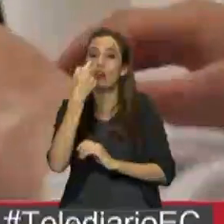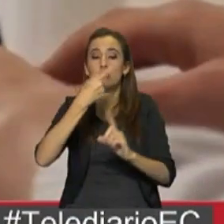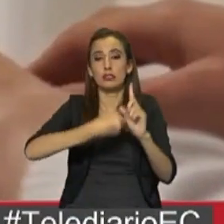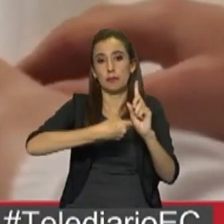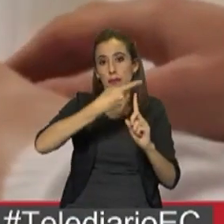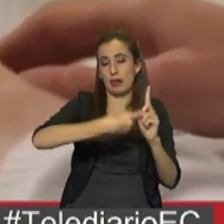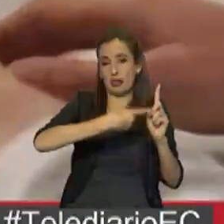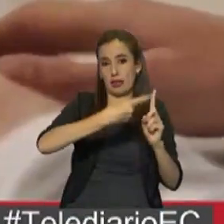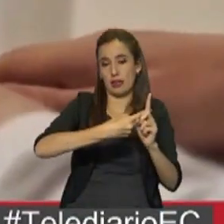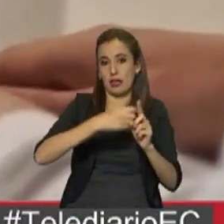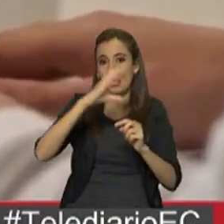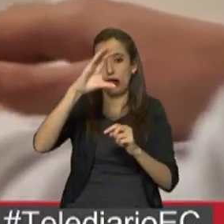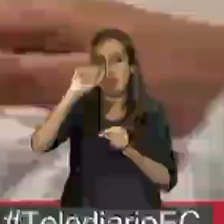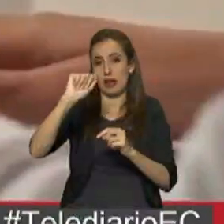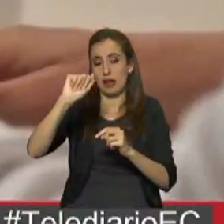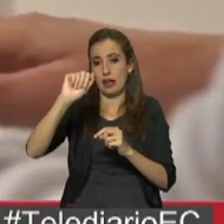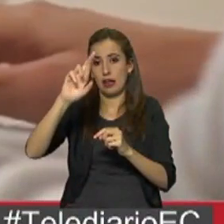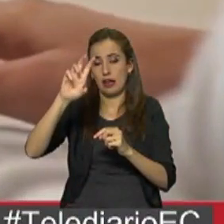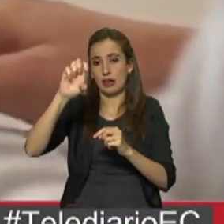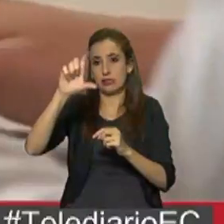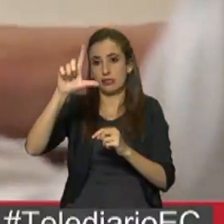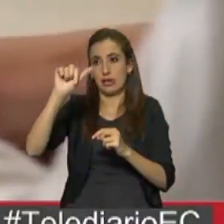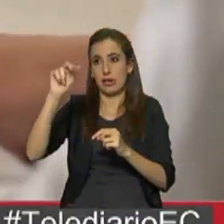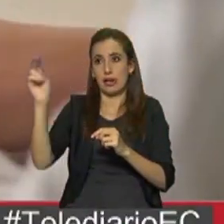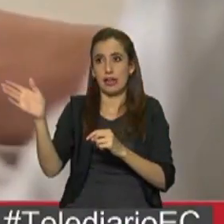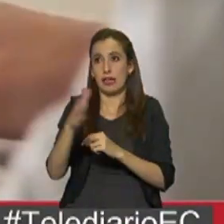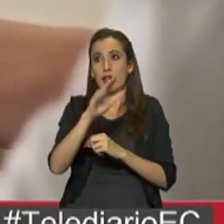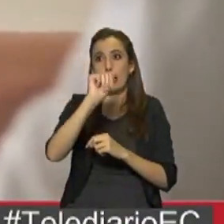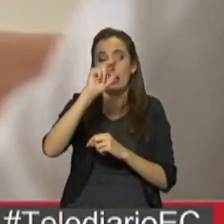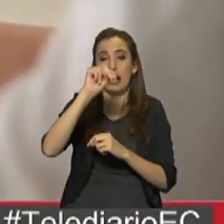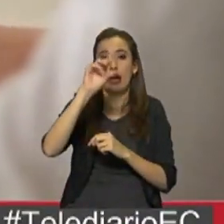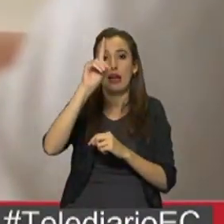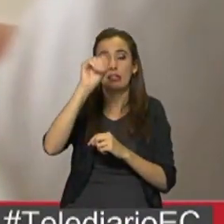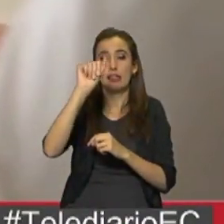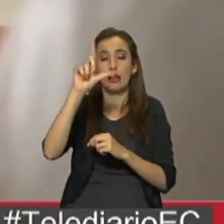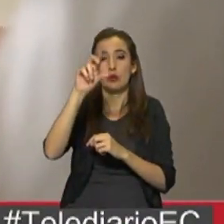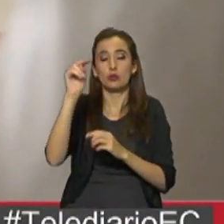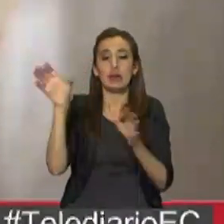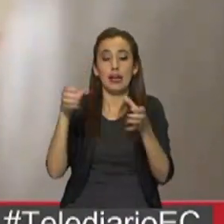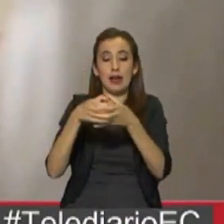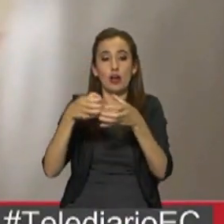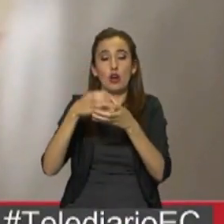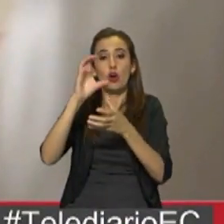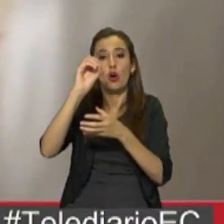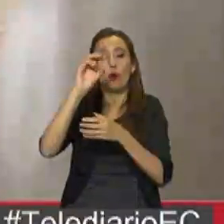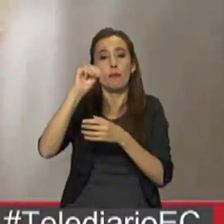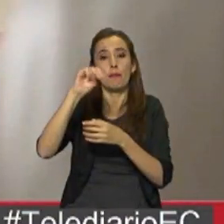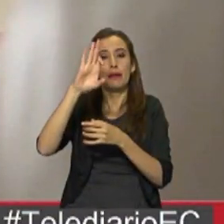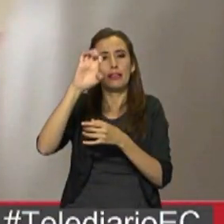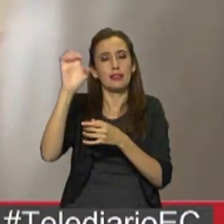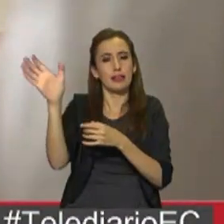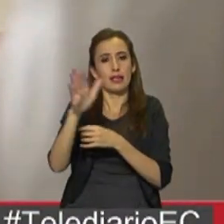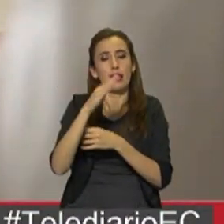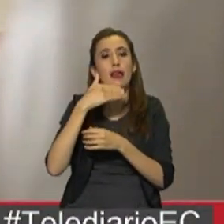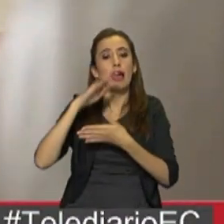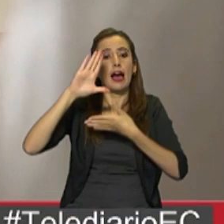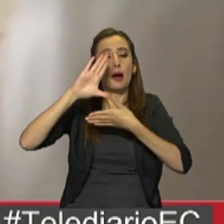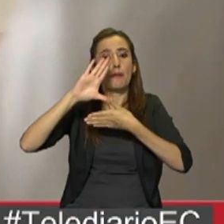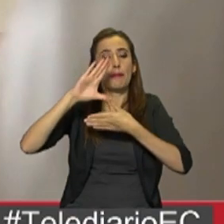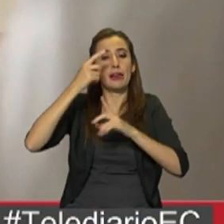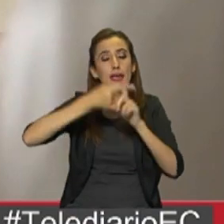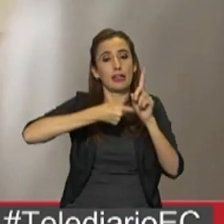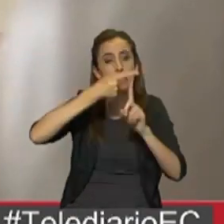habilitados el de cárcel en andalucía centro de comercio y comité del pueblo en el norte américa santa clara y san francisco